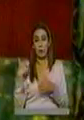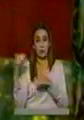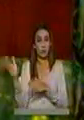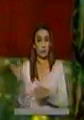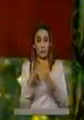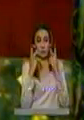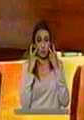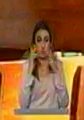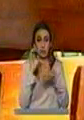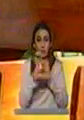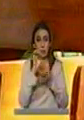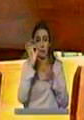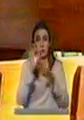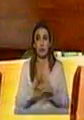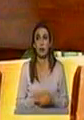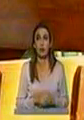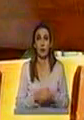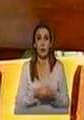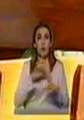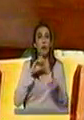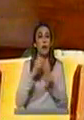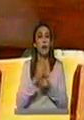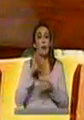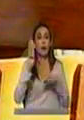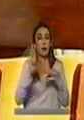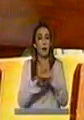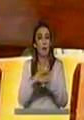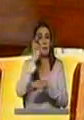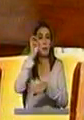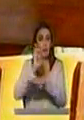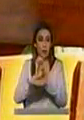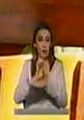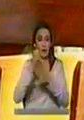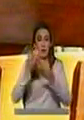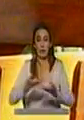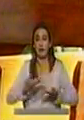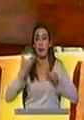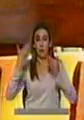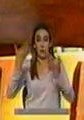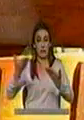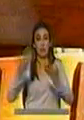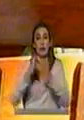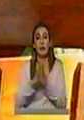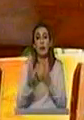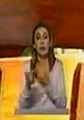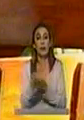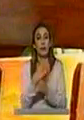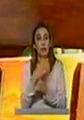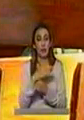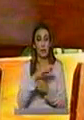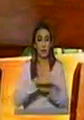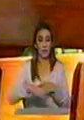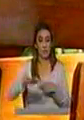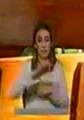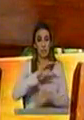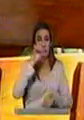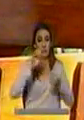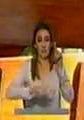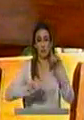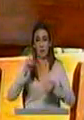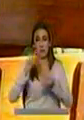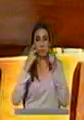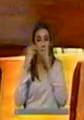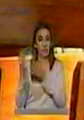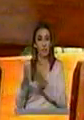para Ecuador. Bueno, claro, y entendemos que Ban Ecuador ofrece línea de crédito para poder ejecutar algunos proyectos de